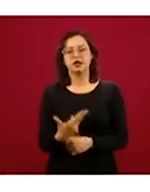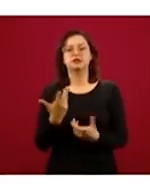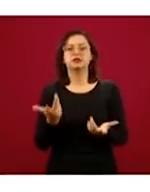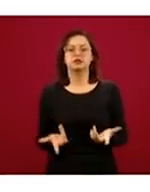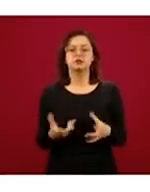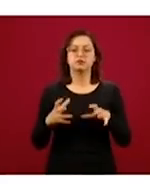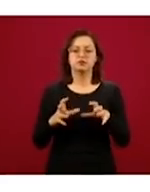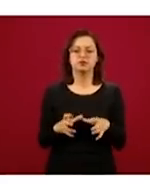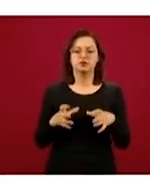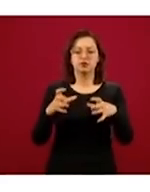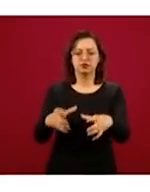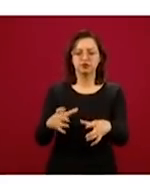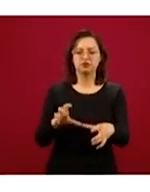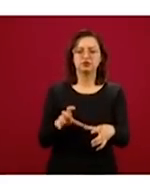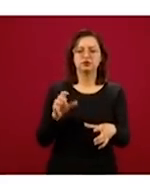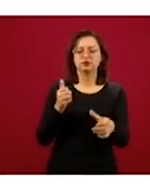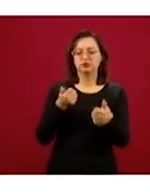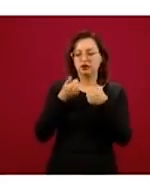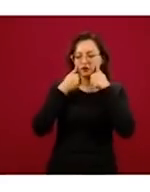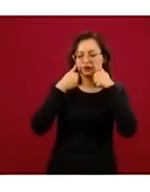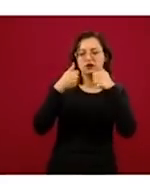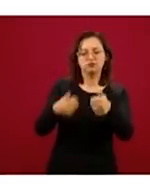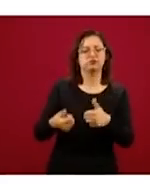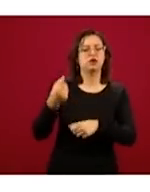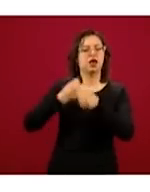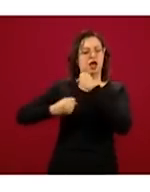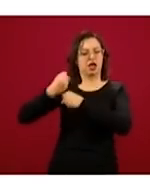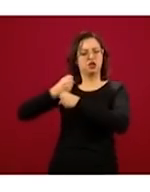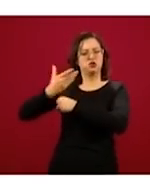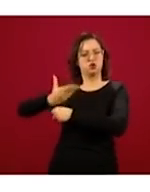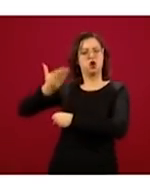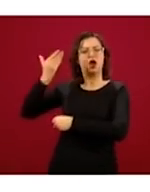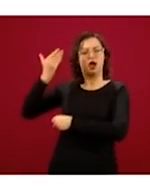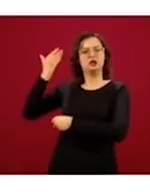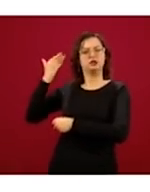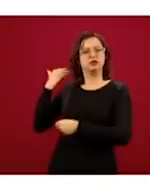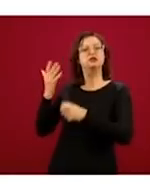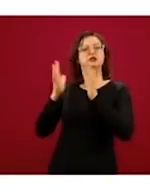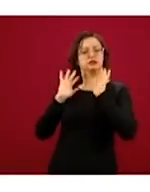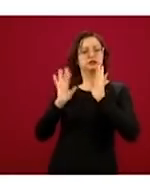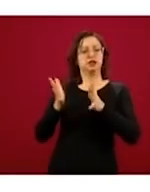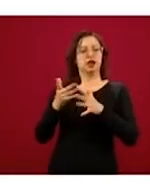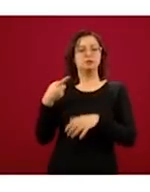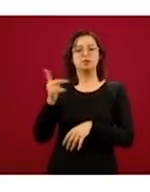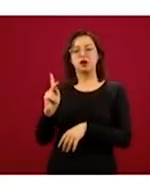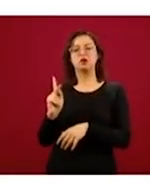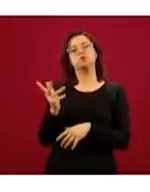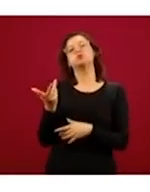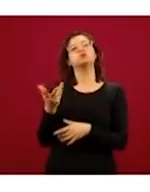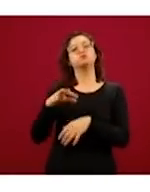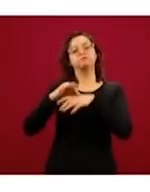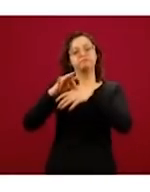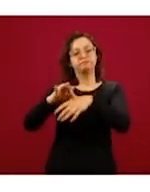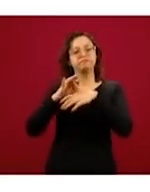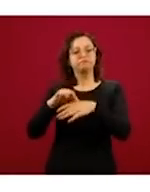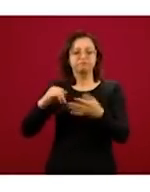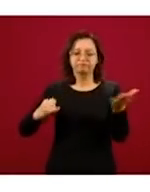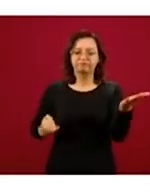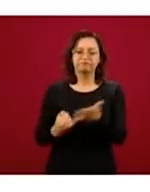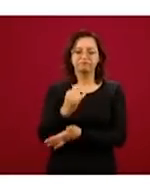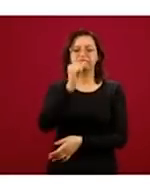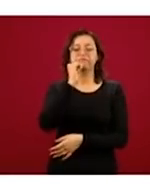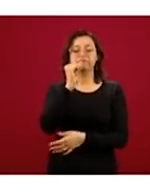esto ya había ocurrido en años anteriores pero no se había concretado que se hiciera realidad porque hoy si lo logramos